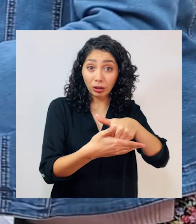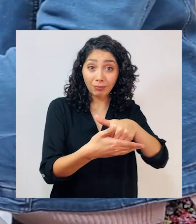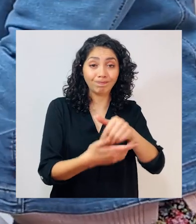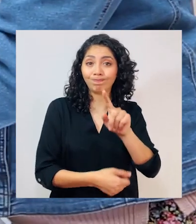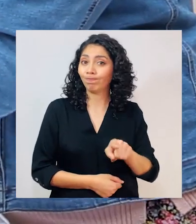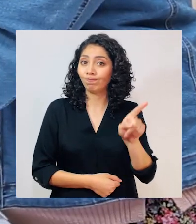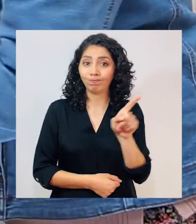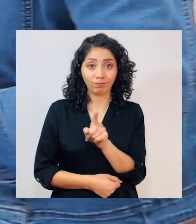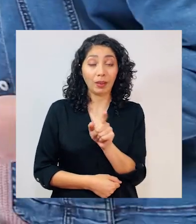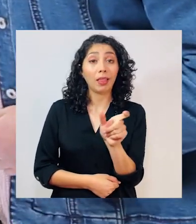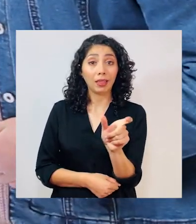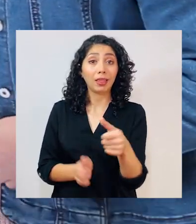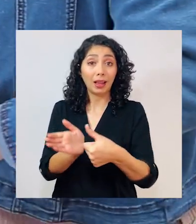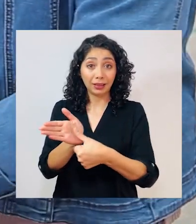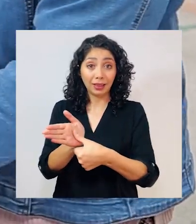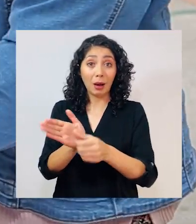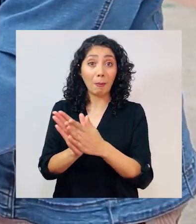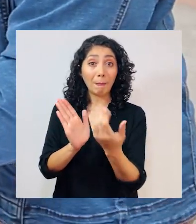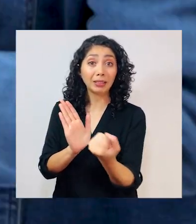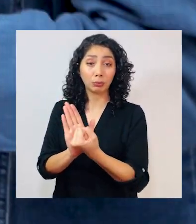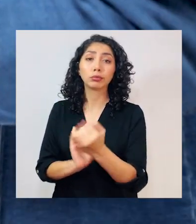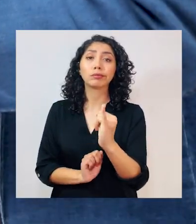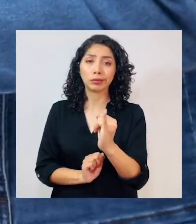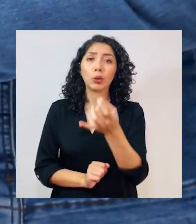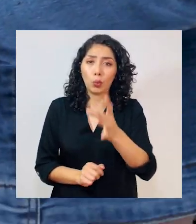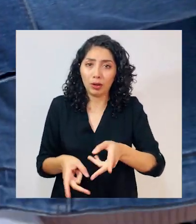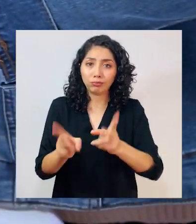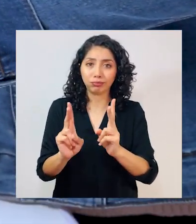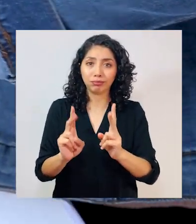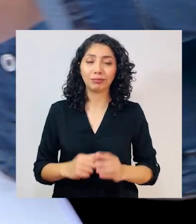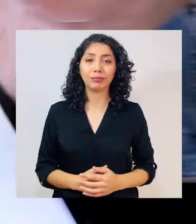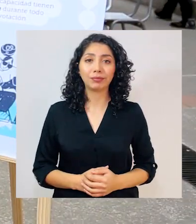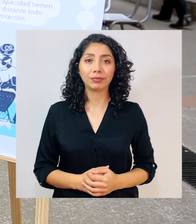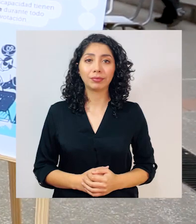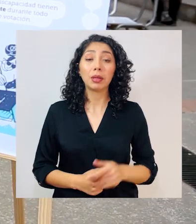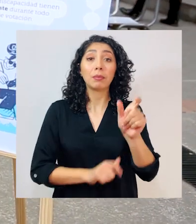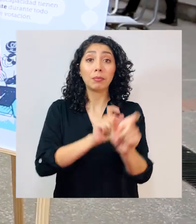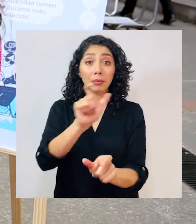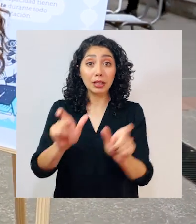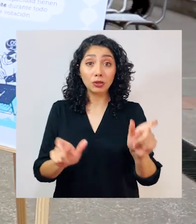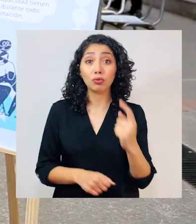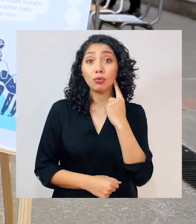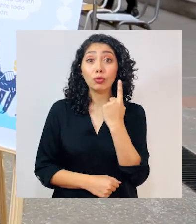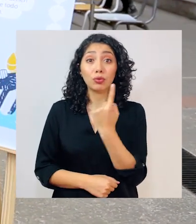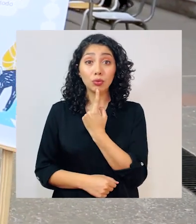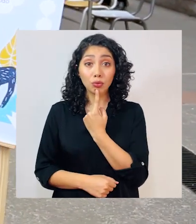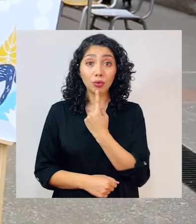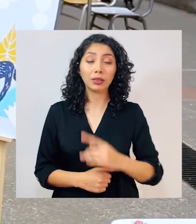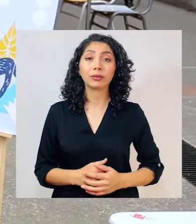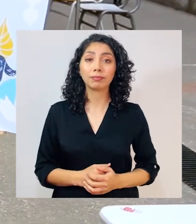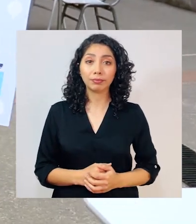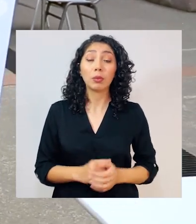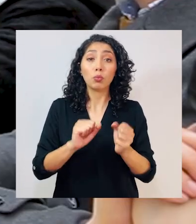documento válido para votar. La cédula de identidad o pasaporte son los únicos documentos válidos. Las personas sordas y las personas